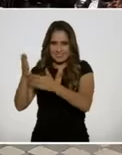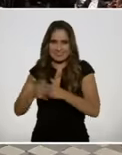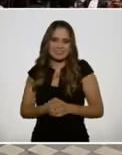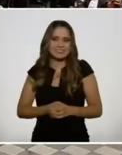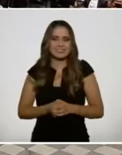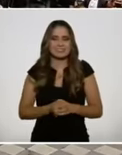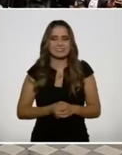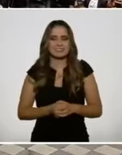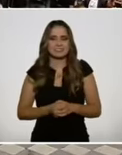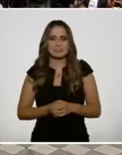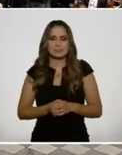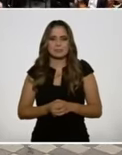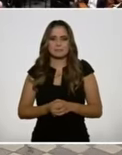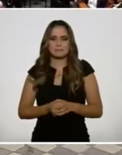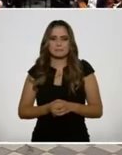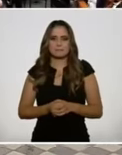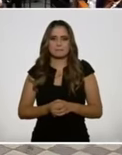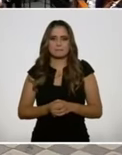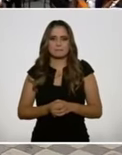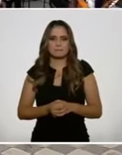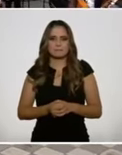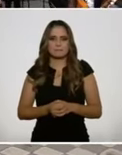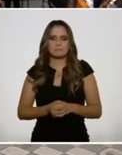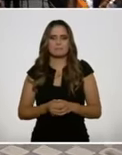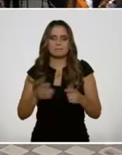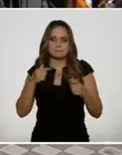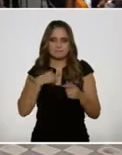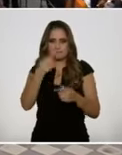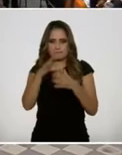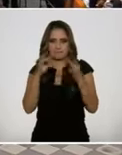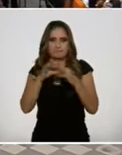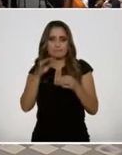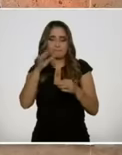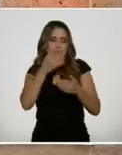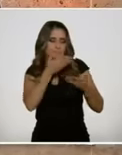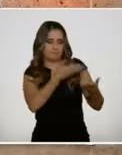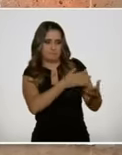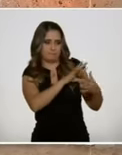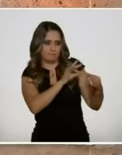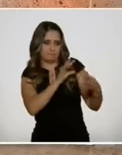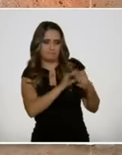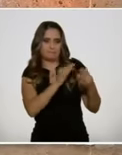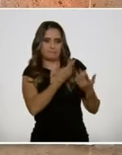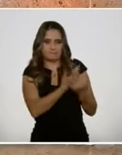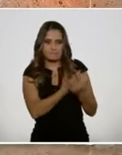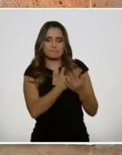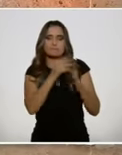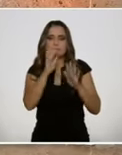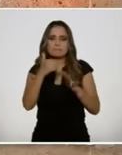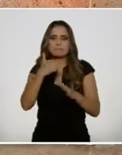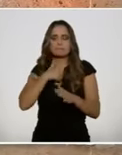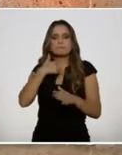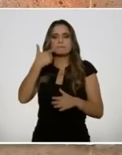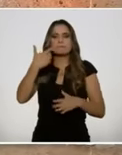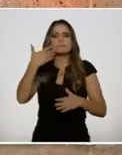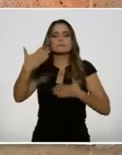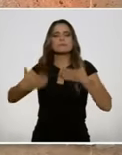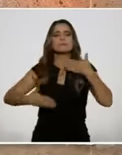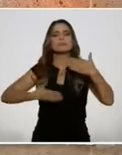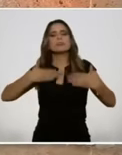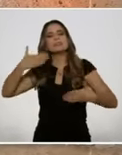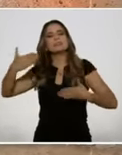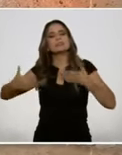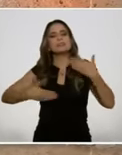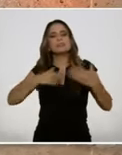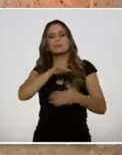Y nada más comentarios antes de cederle la palabra aquí a nuestro amigo, que vamos a tener el